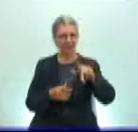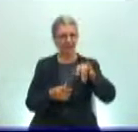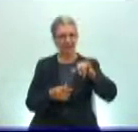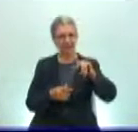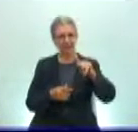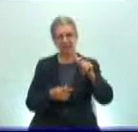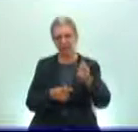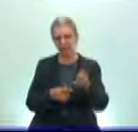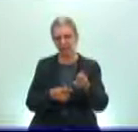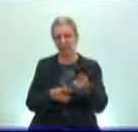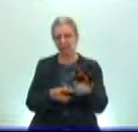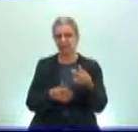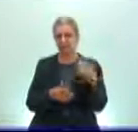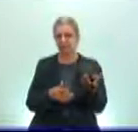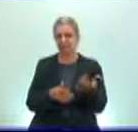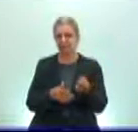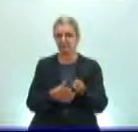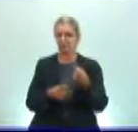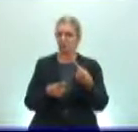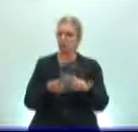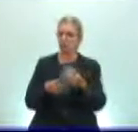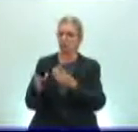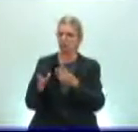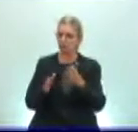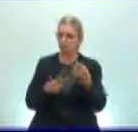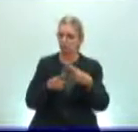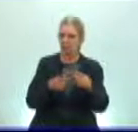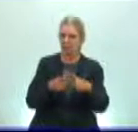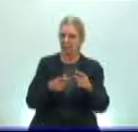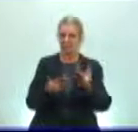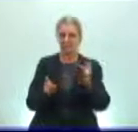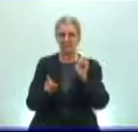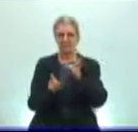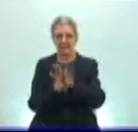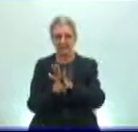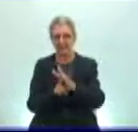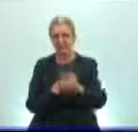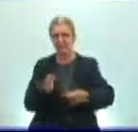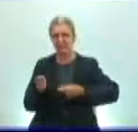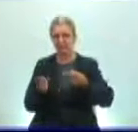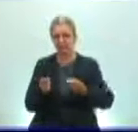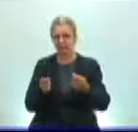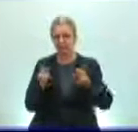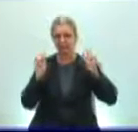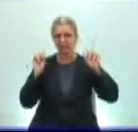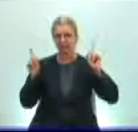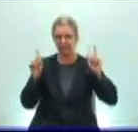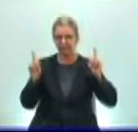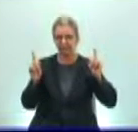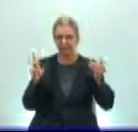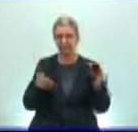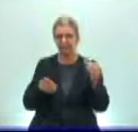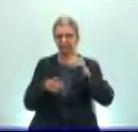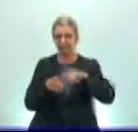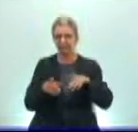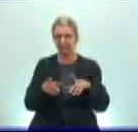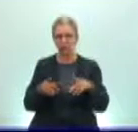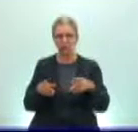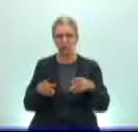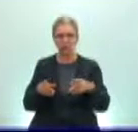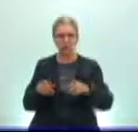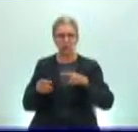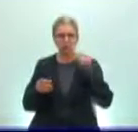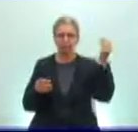Pero también se inicia una lucha política dentro del partido que se conoció con el nombre de Batalla de